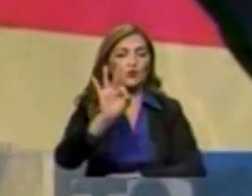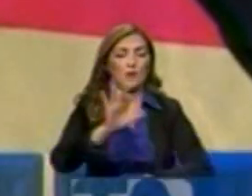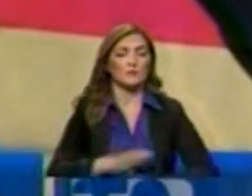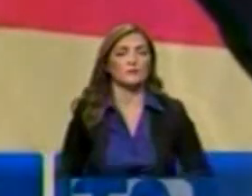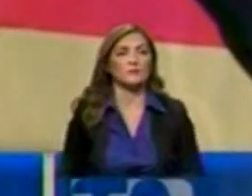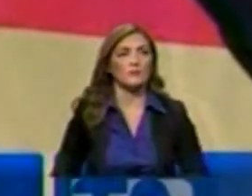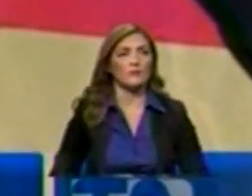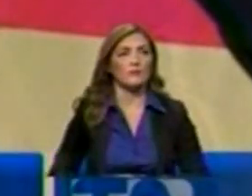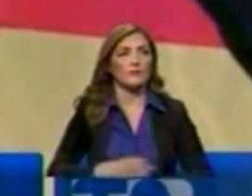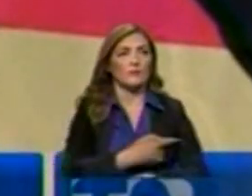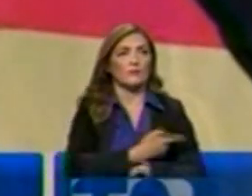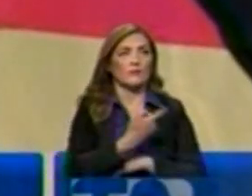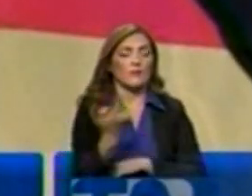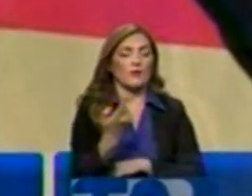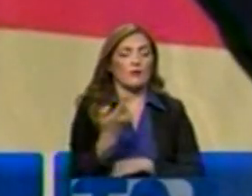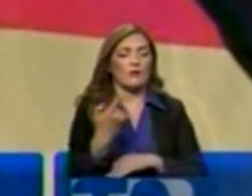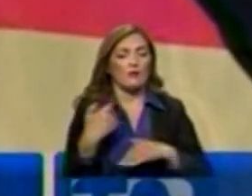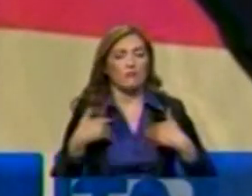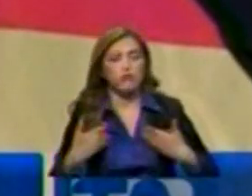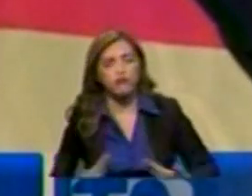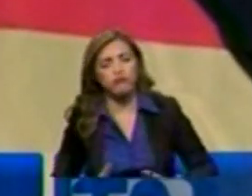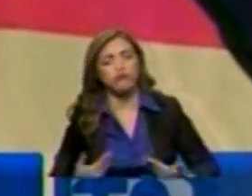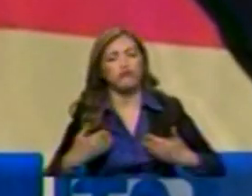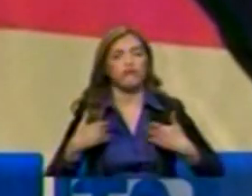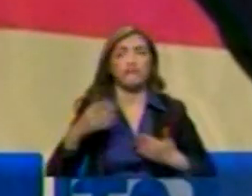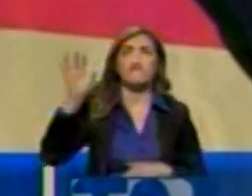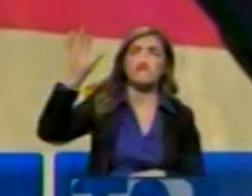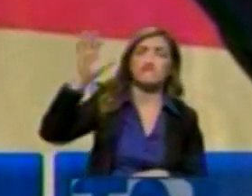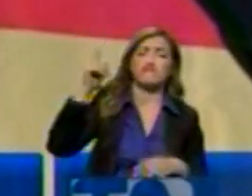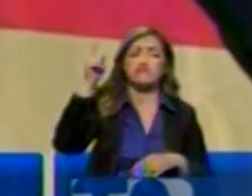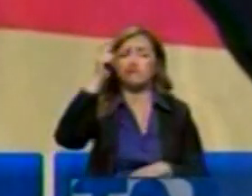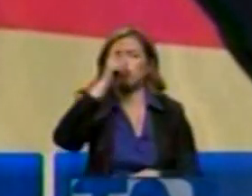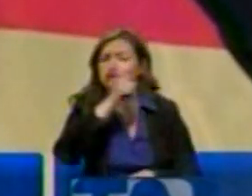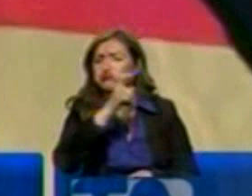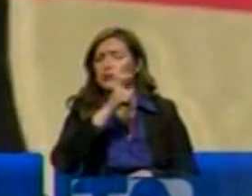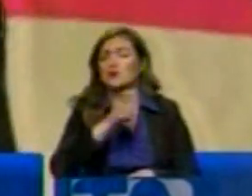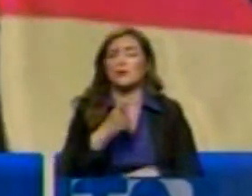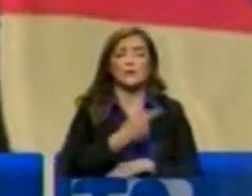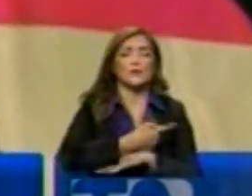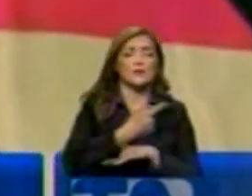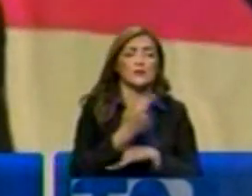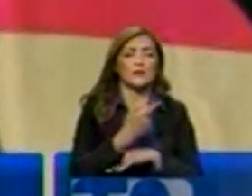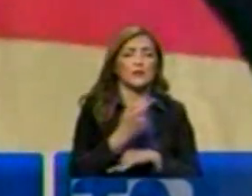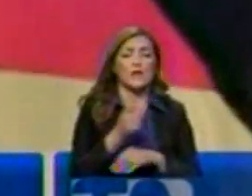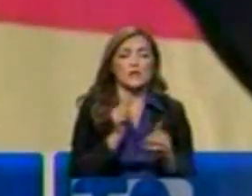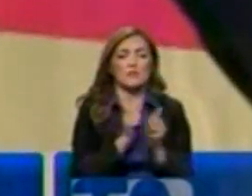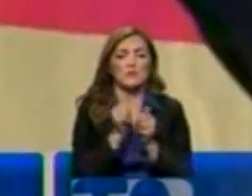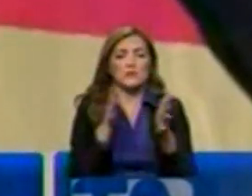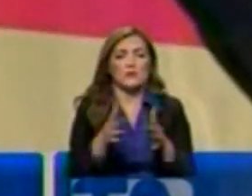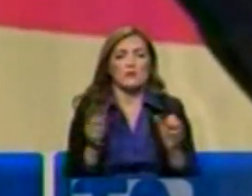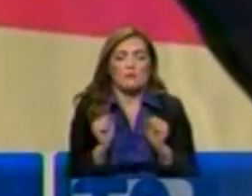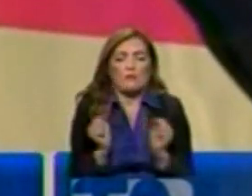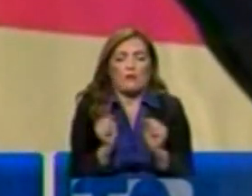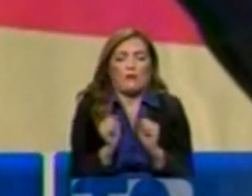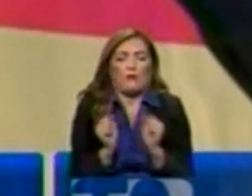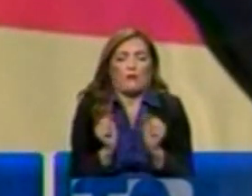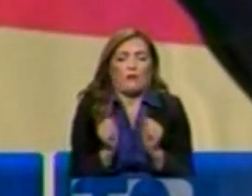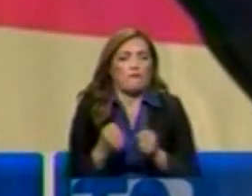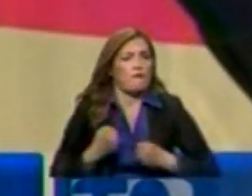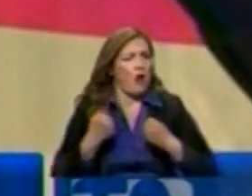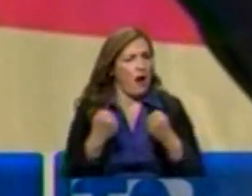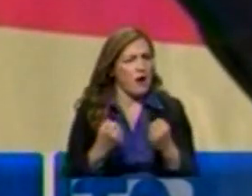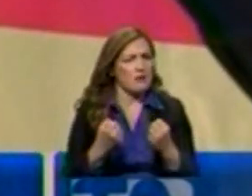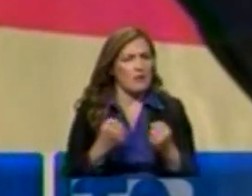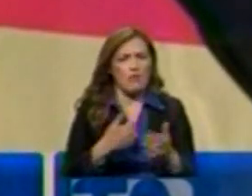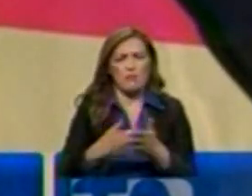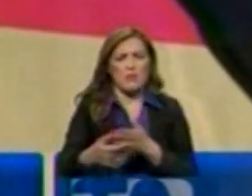extenuantes días de competencias cargadas de situaciones climáticas adversas, atletas con hipotermia, fríos intensos, pero en